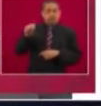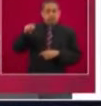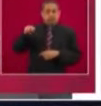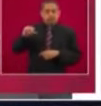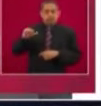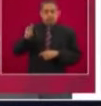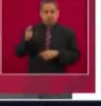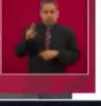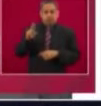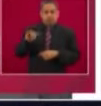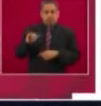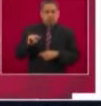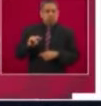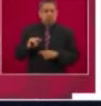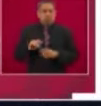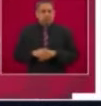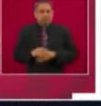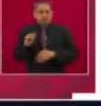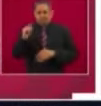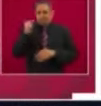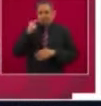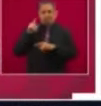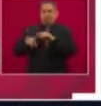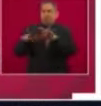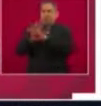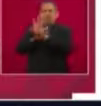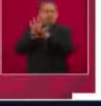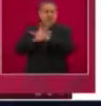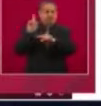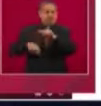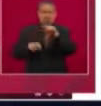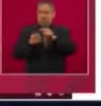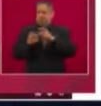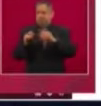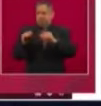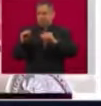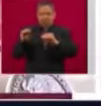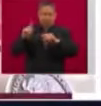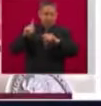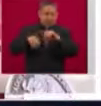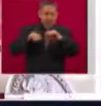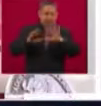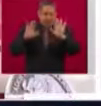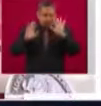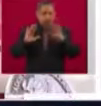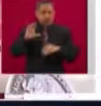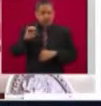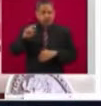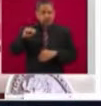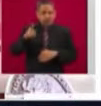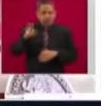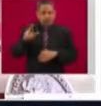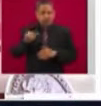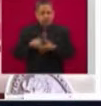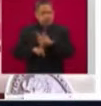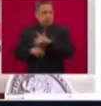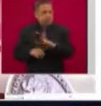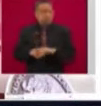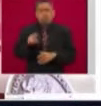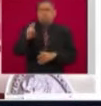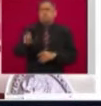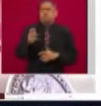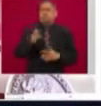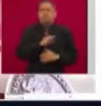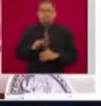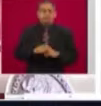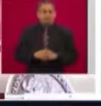se me citó fuera de contexto, esta información es errónea, etcétera. Y otra es lanzarse a la descalificación de